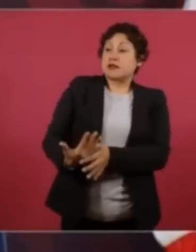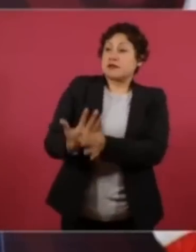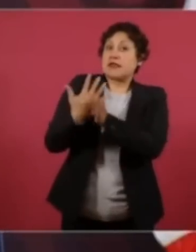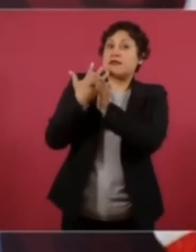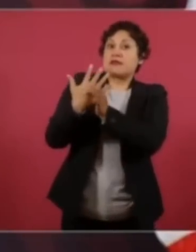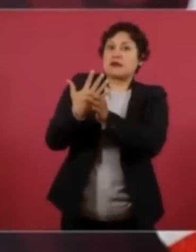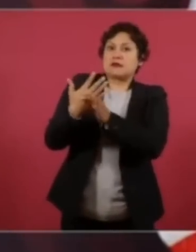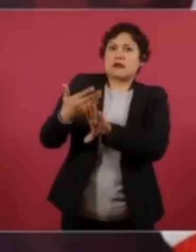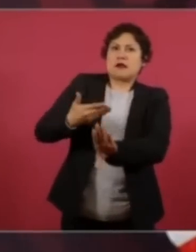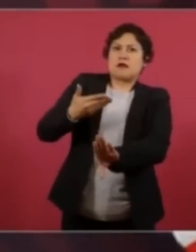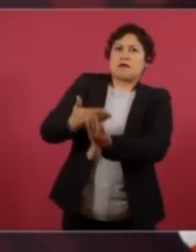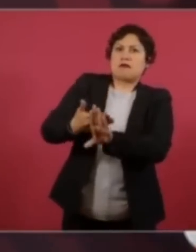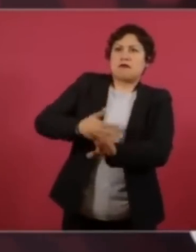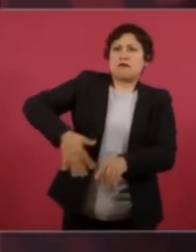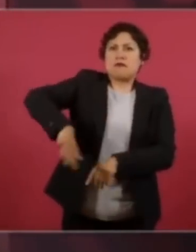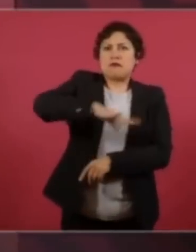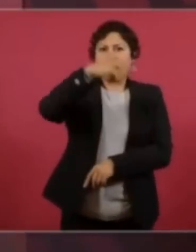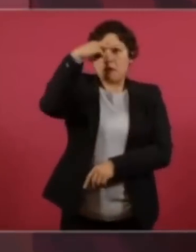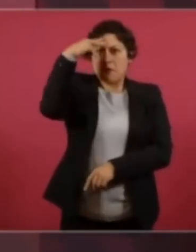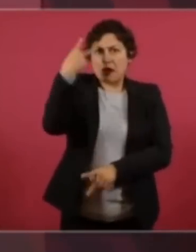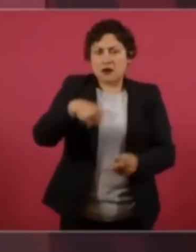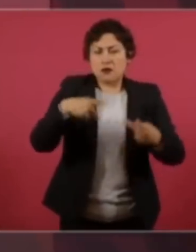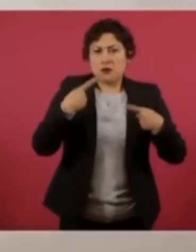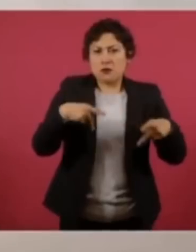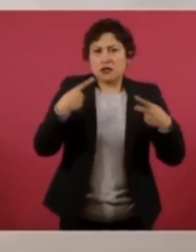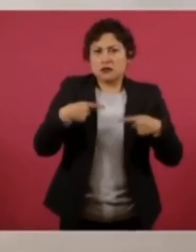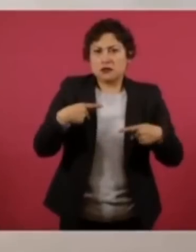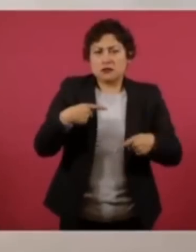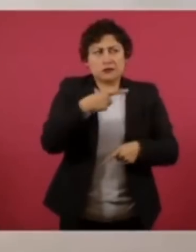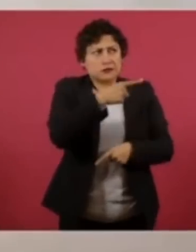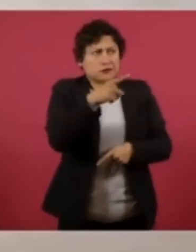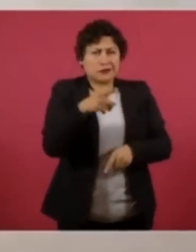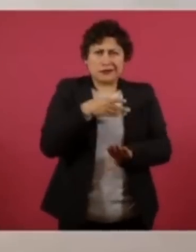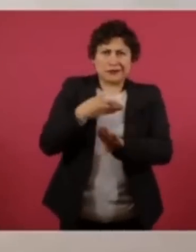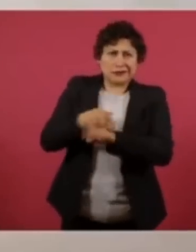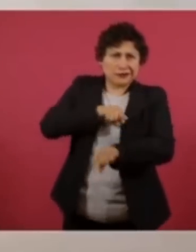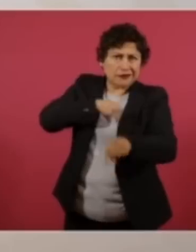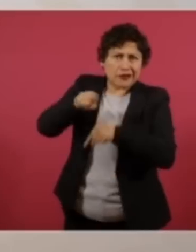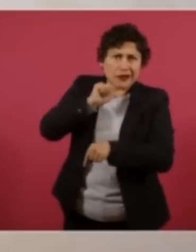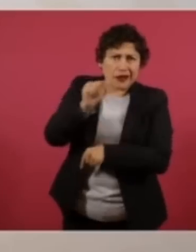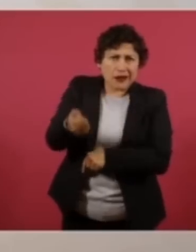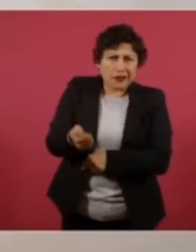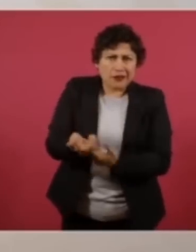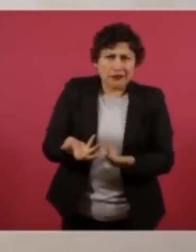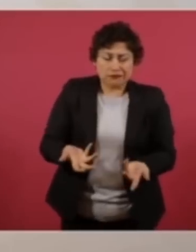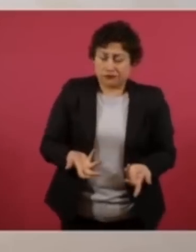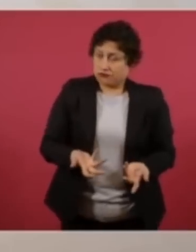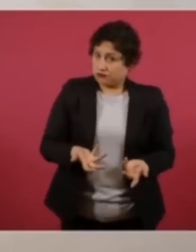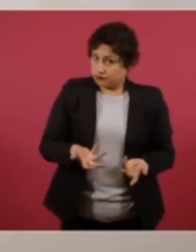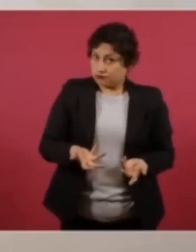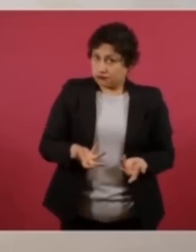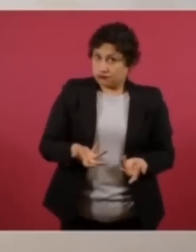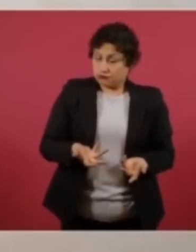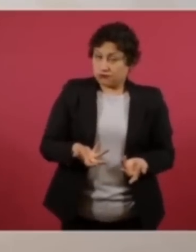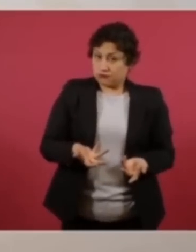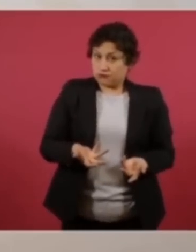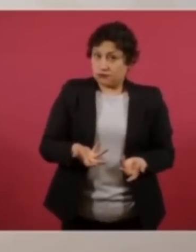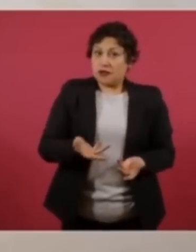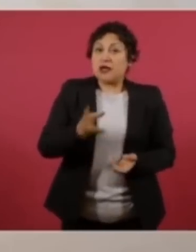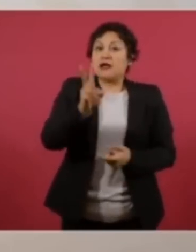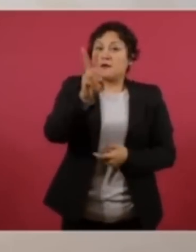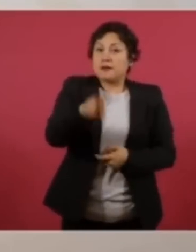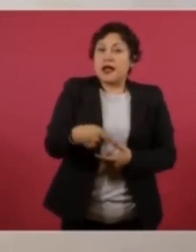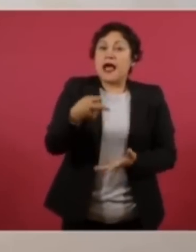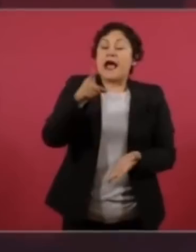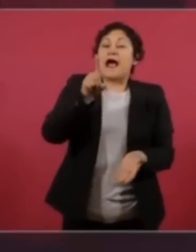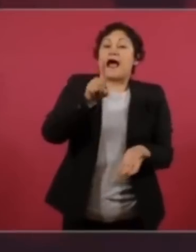Y lo mismo, no existía la palabra corrupción en el discurso político, no se hablaba de corrupción